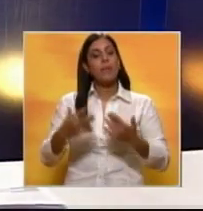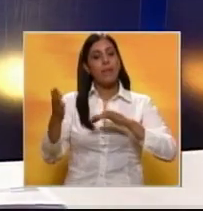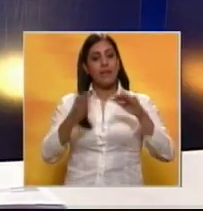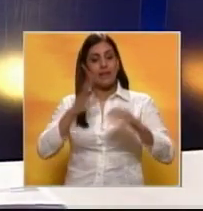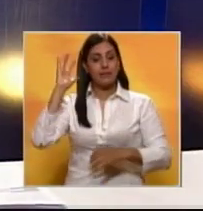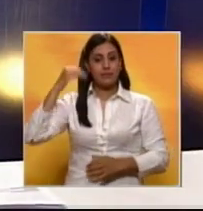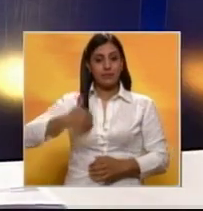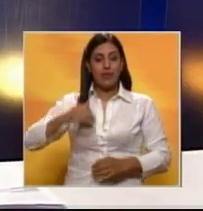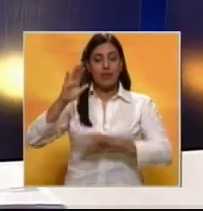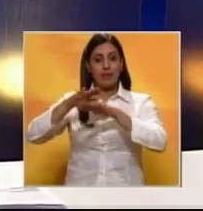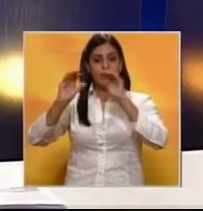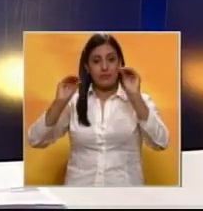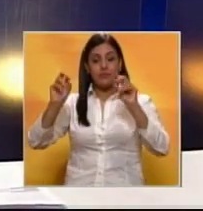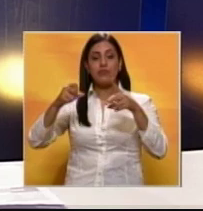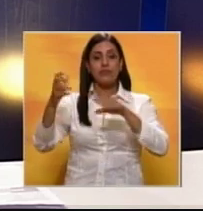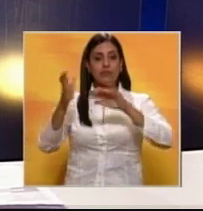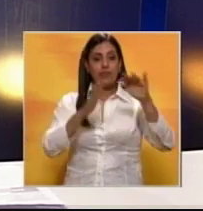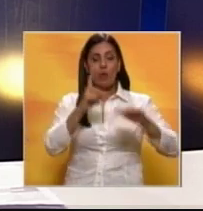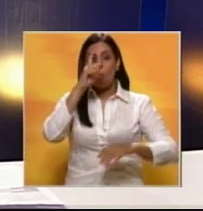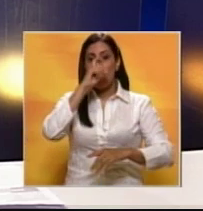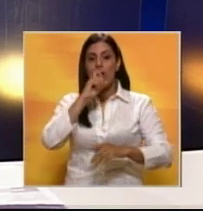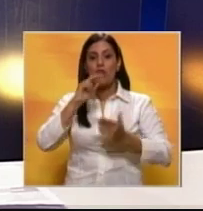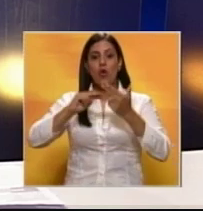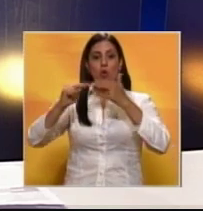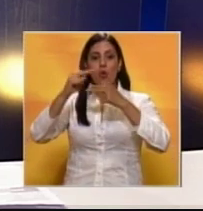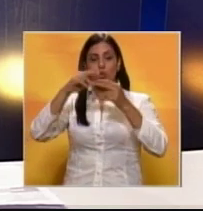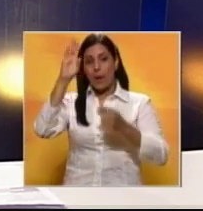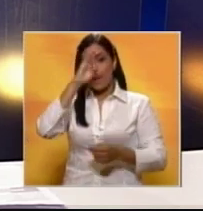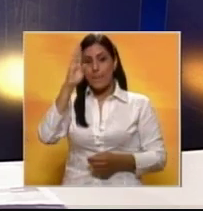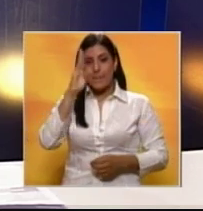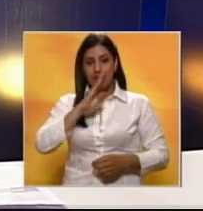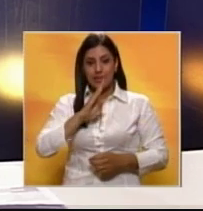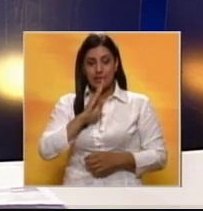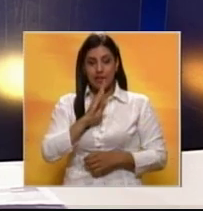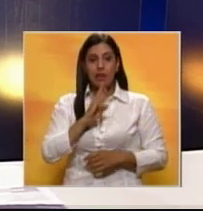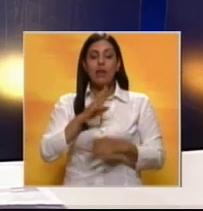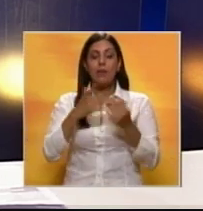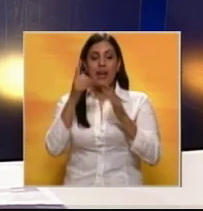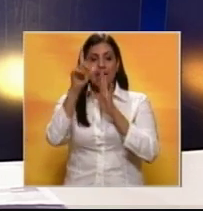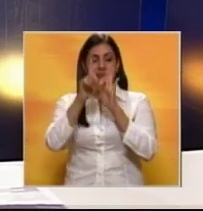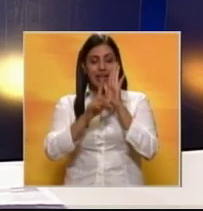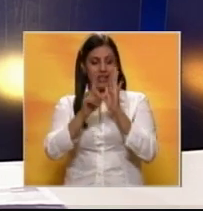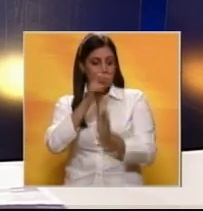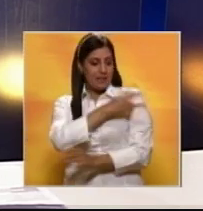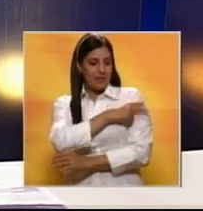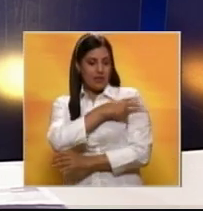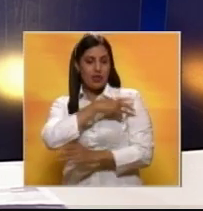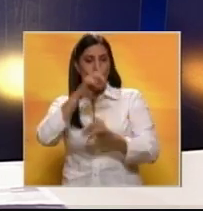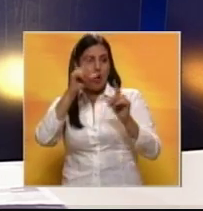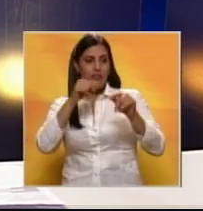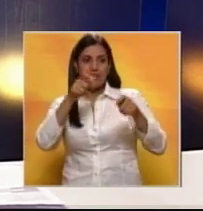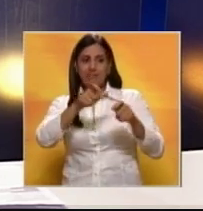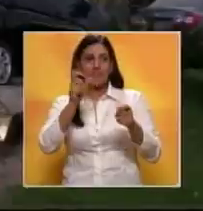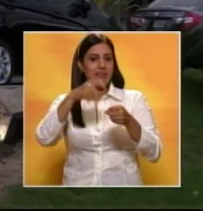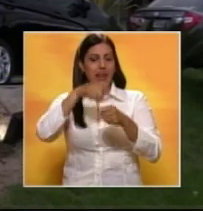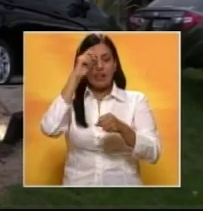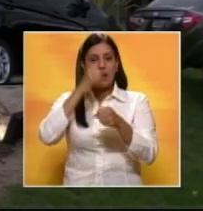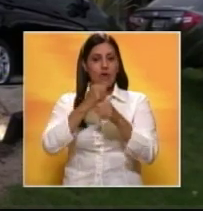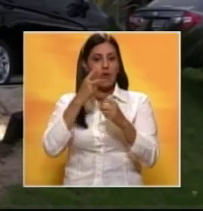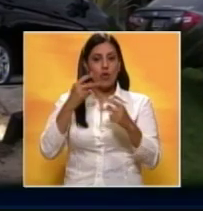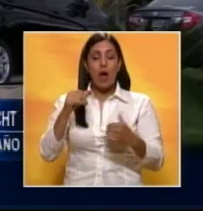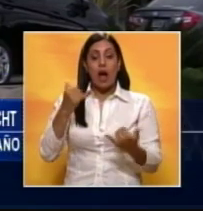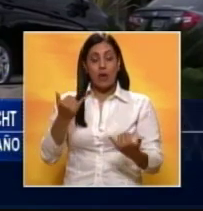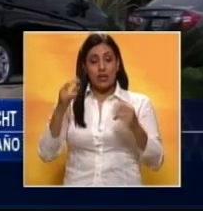Argentina, el gobierno anunció que retirará por un año a la constructora brasileña Odebrecht de la lista de oferentes de oferta pública. Según